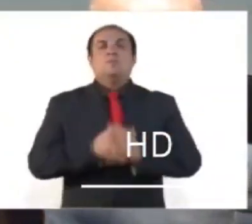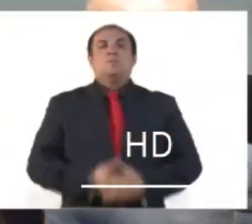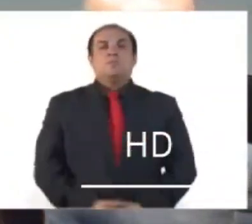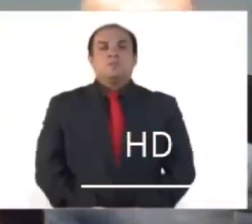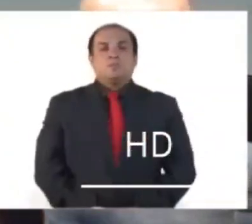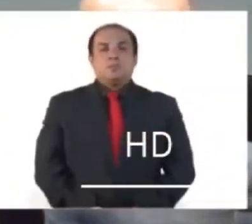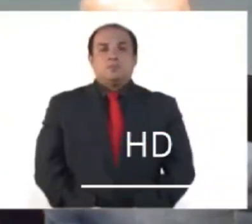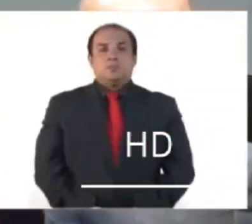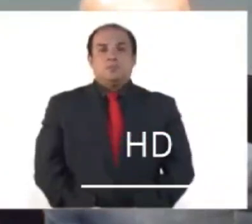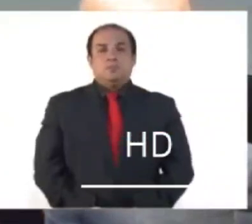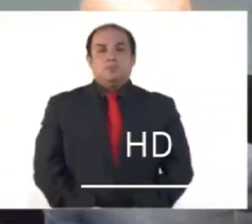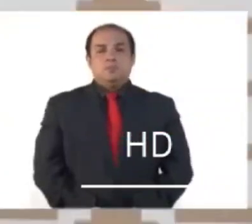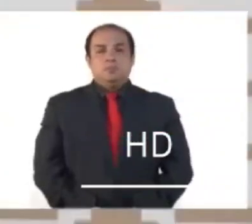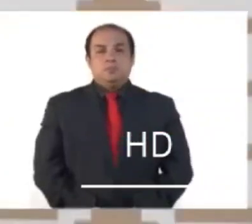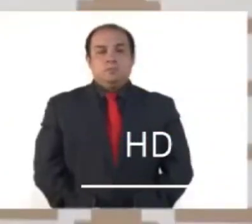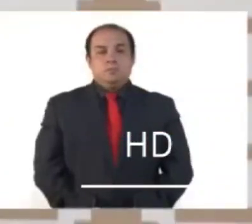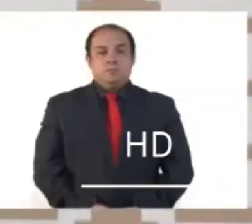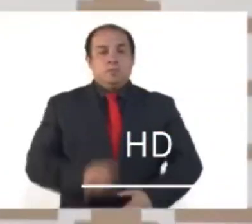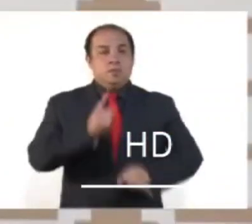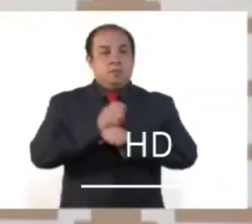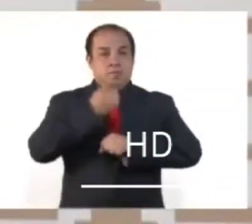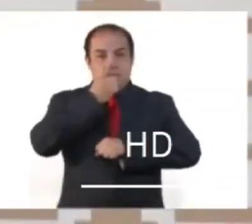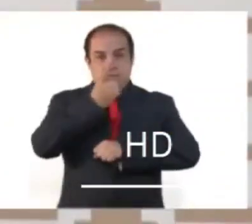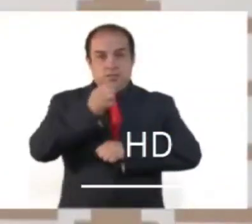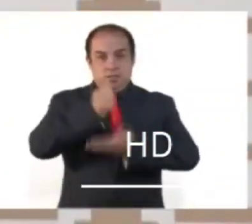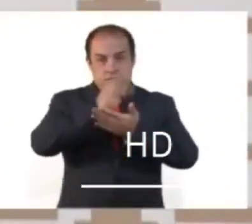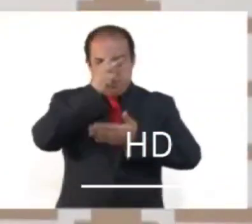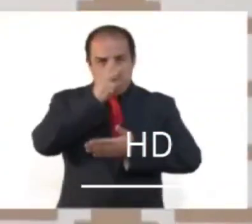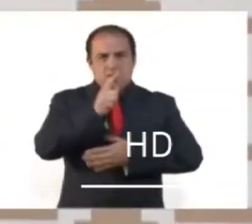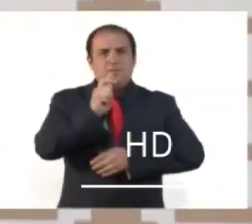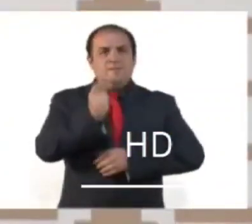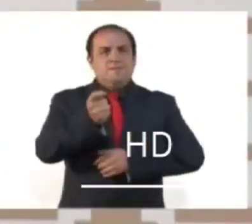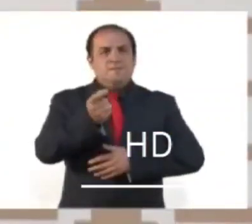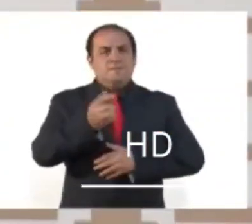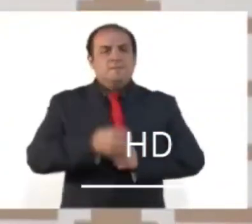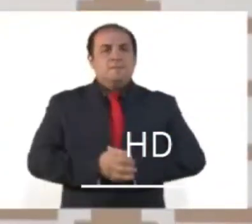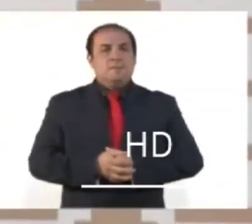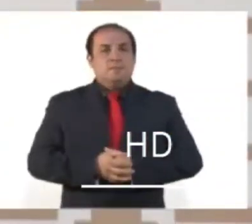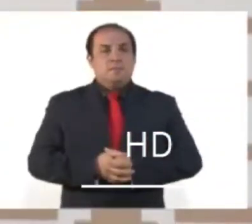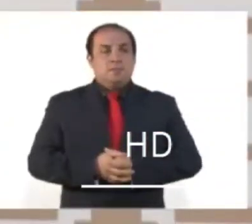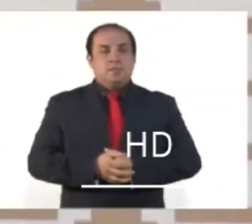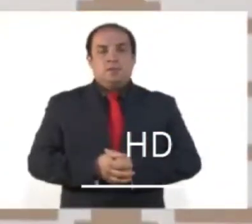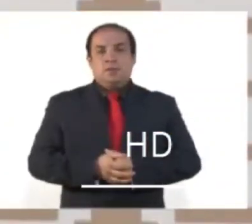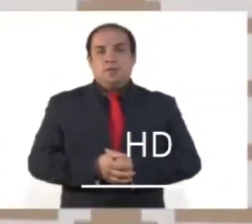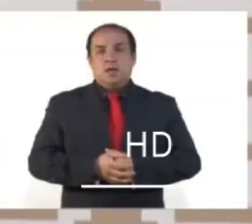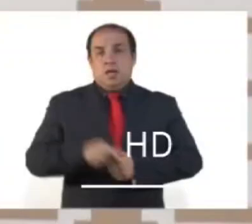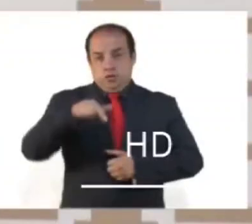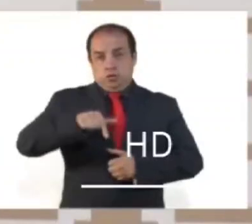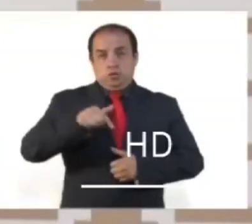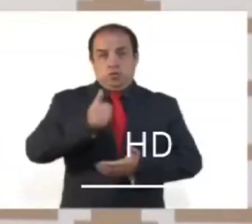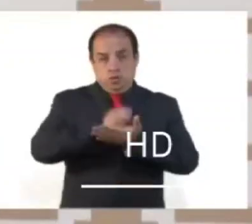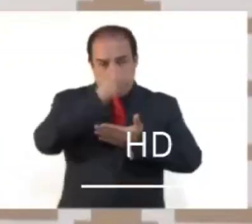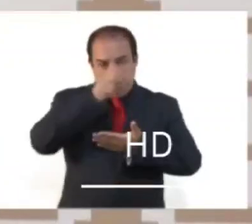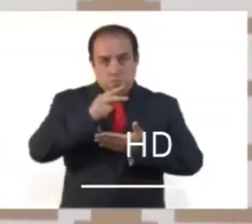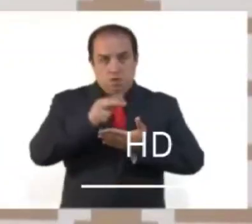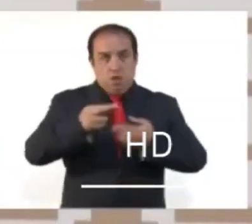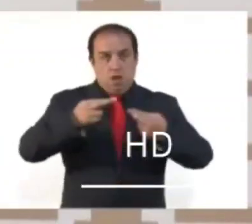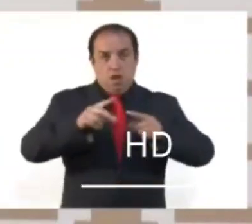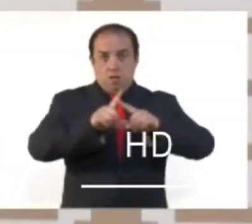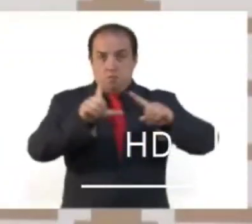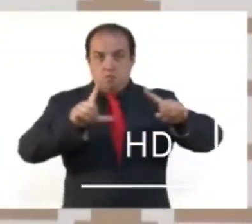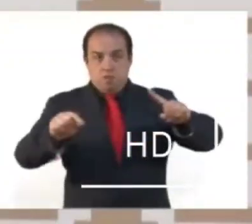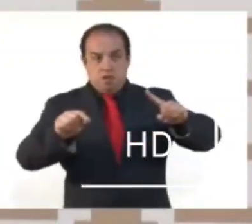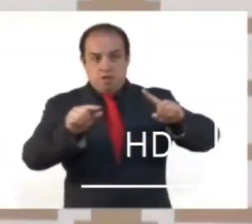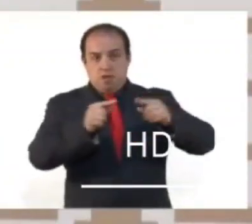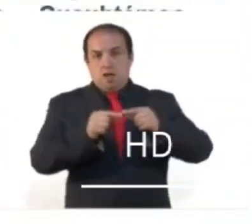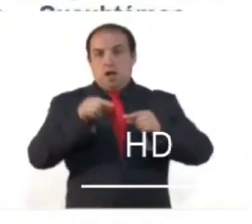Primero, señalar que la Ciudad de México es ícono en nuestro país en apertura de negocios